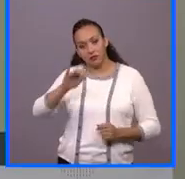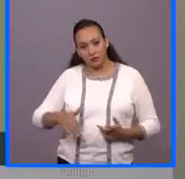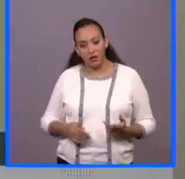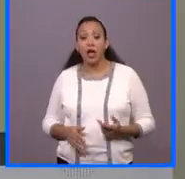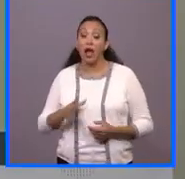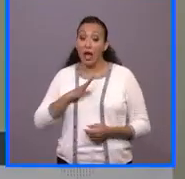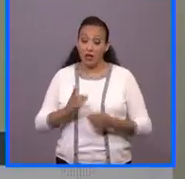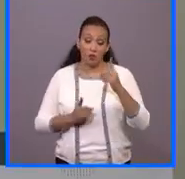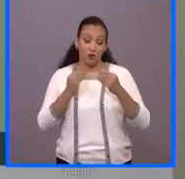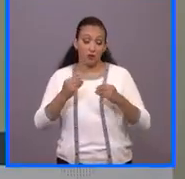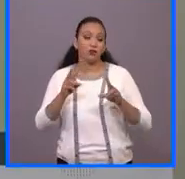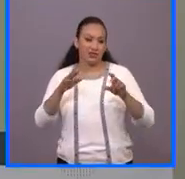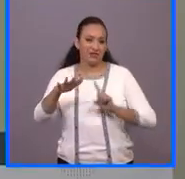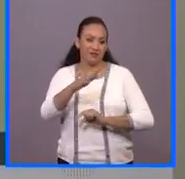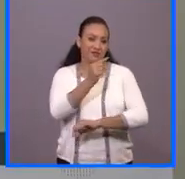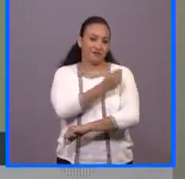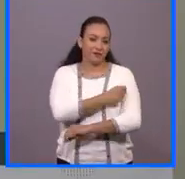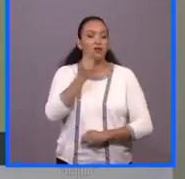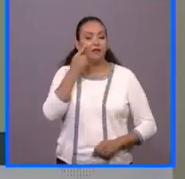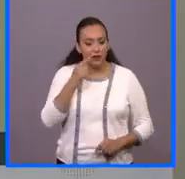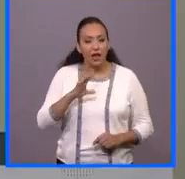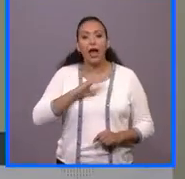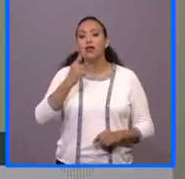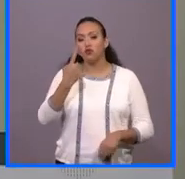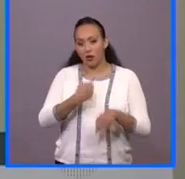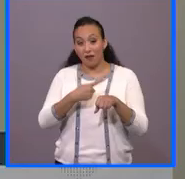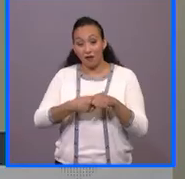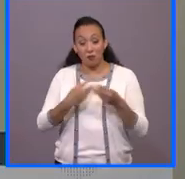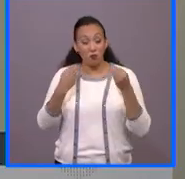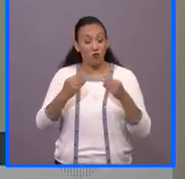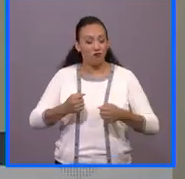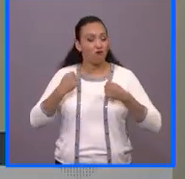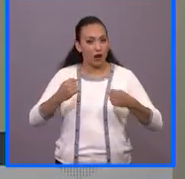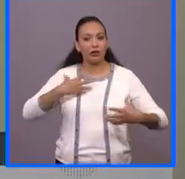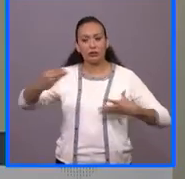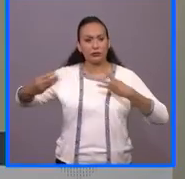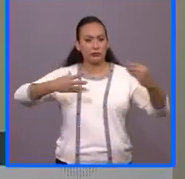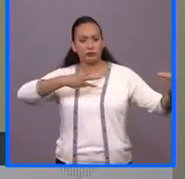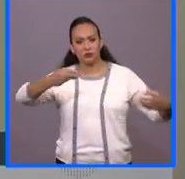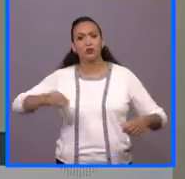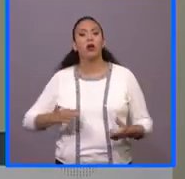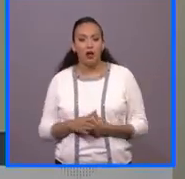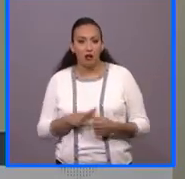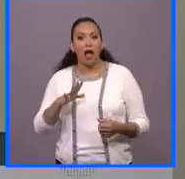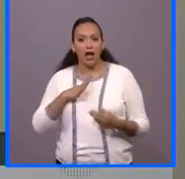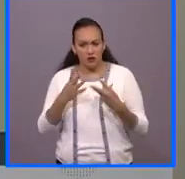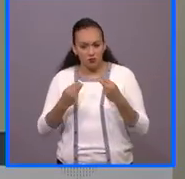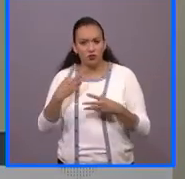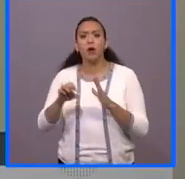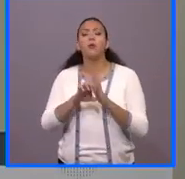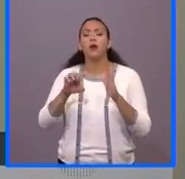vacunación. Tenemos una enfermedad viral muy contagiosa ¿sí? Tenemos cadenas de transmisión de